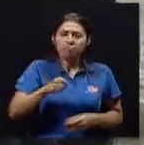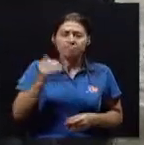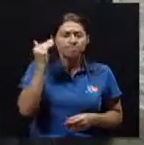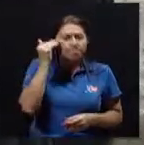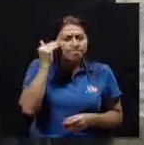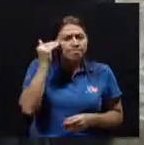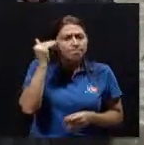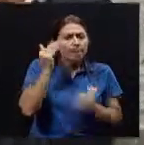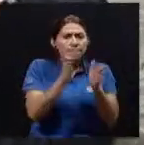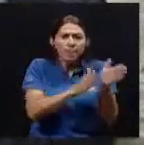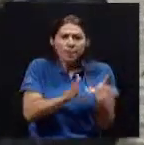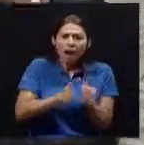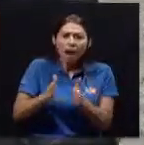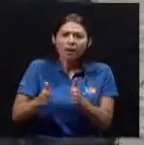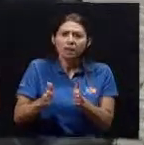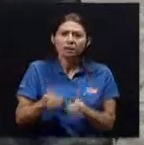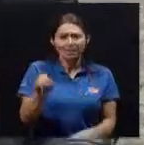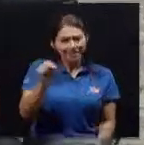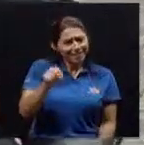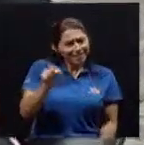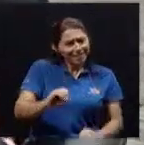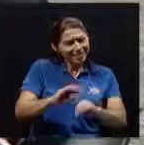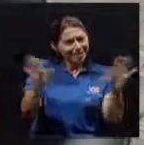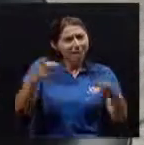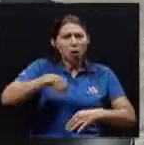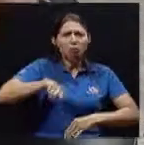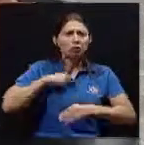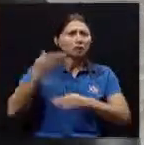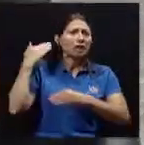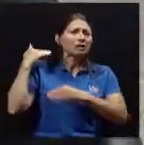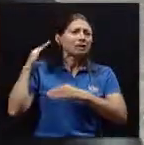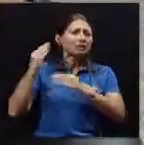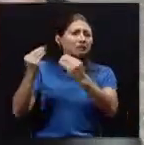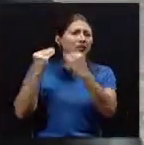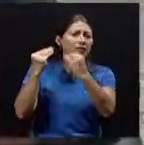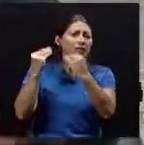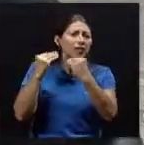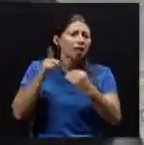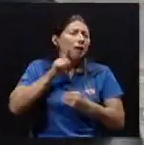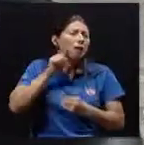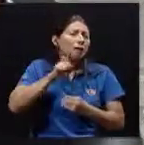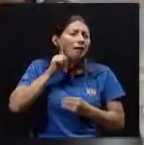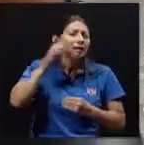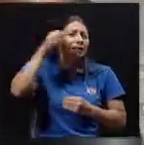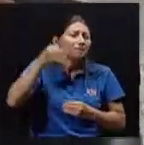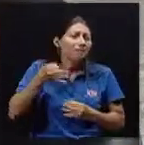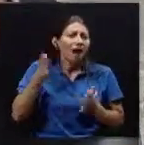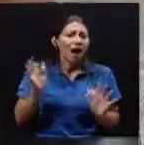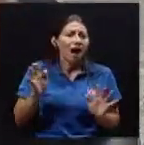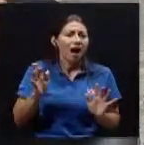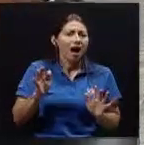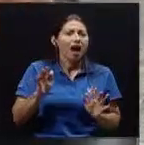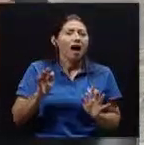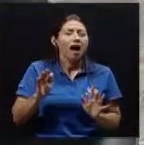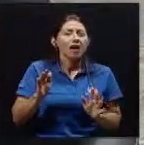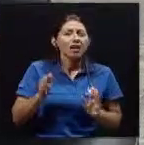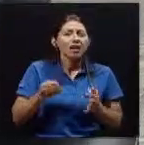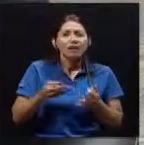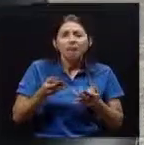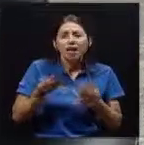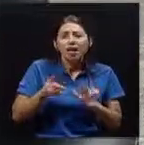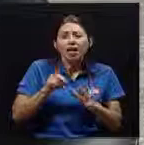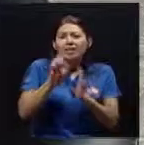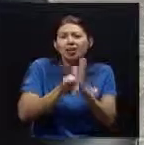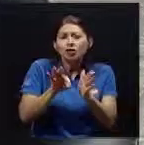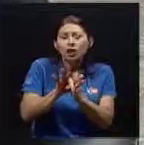mejor posible. Sí, claro, nosotros fuimos creados con mitos y tabúes, pero tenemos una generación que tiene necesidades.